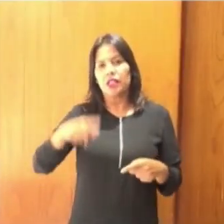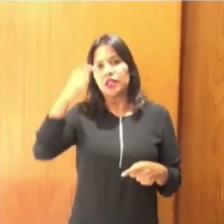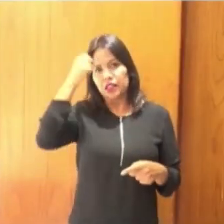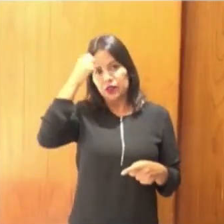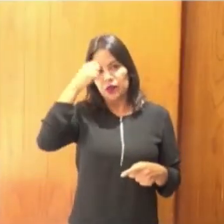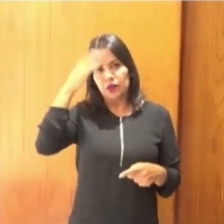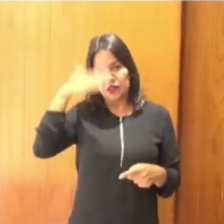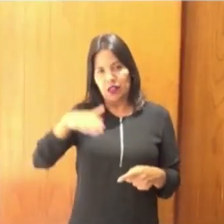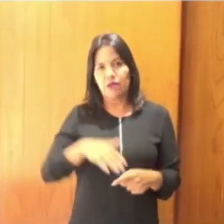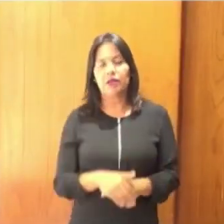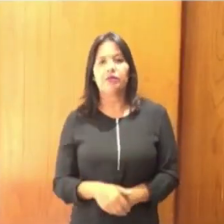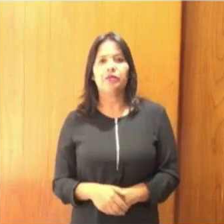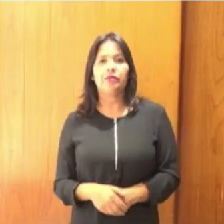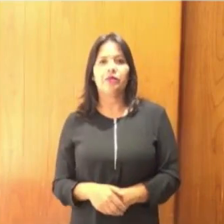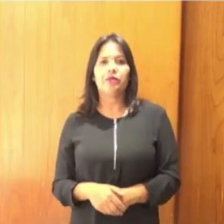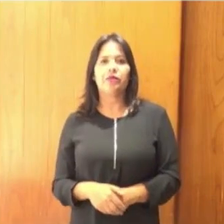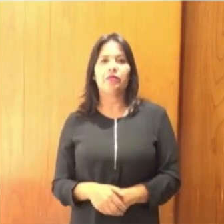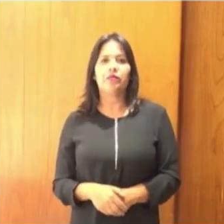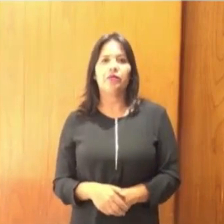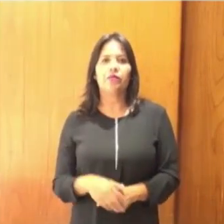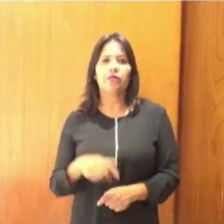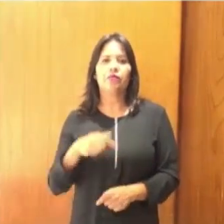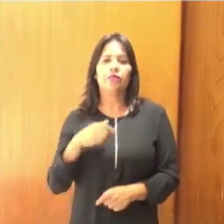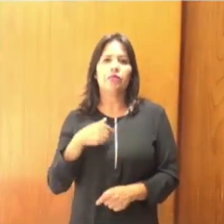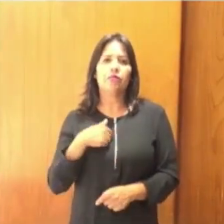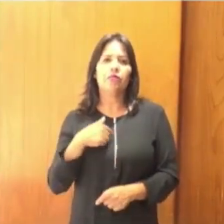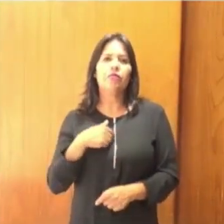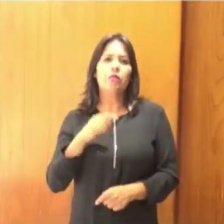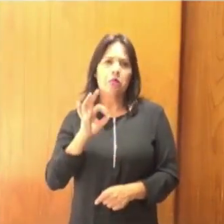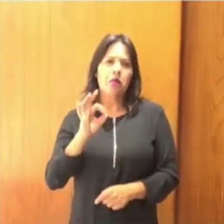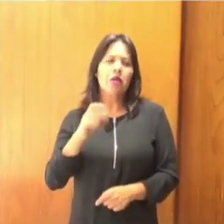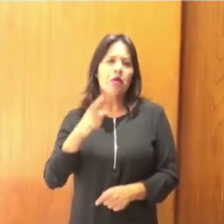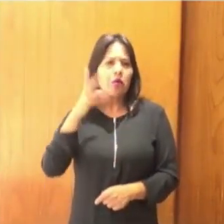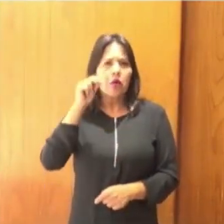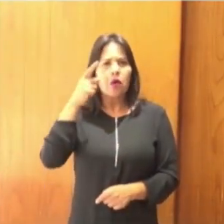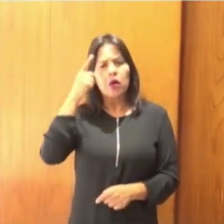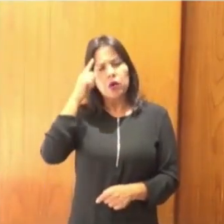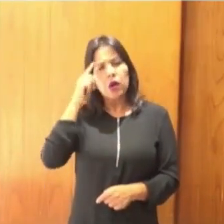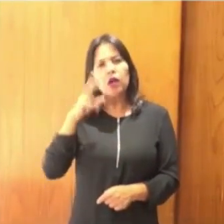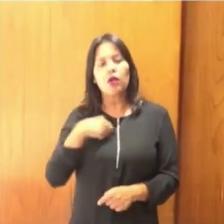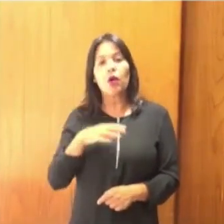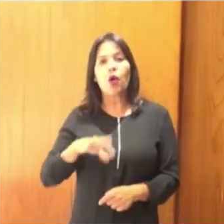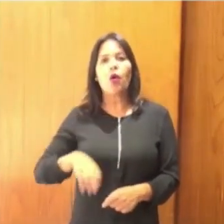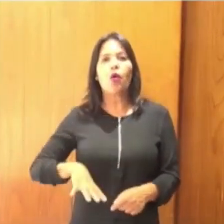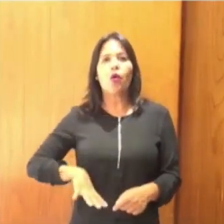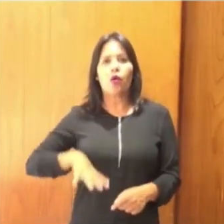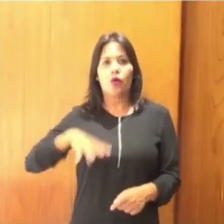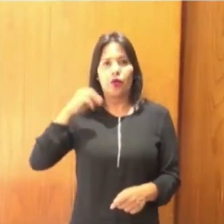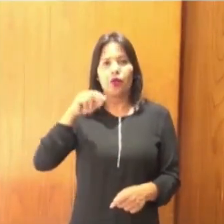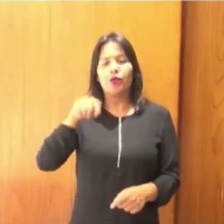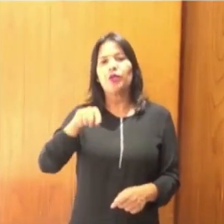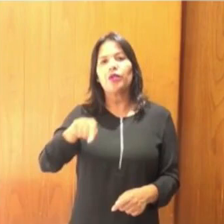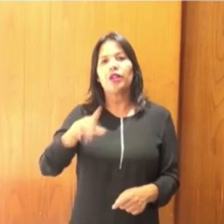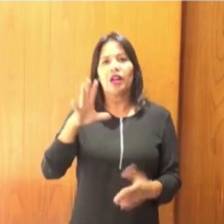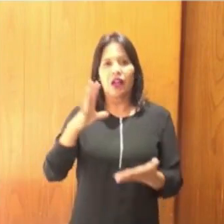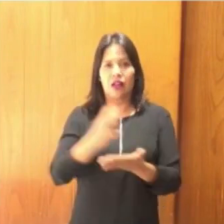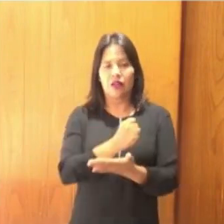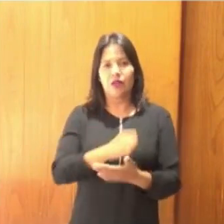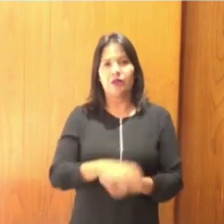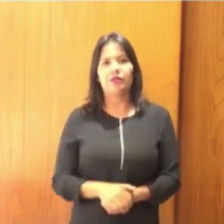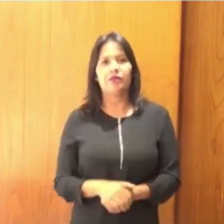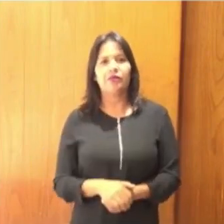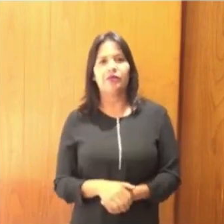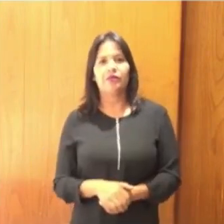a Texcoco. Lo contrario sería un mal síntoma. Hay que estar orgullosos de la victoria en los procesos electorales